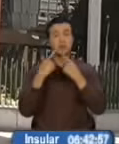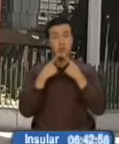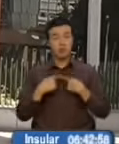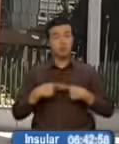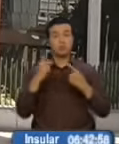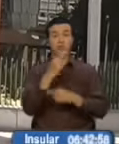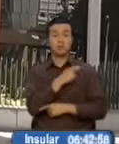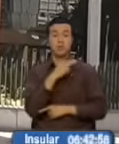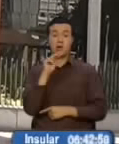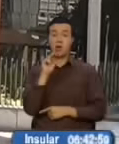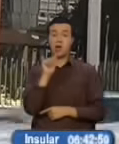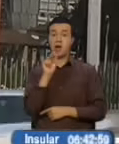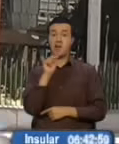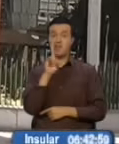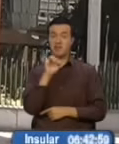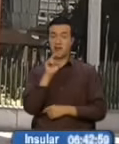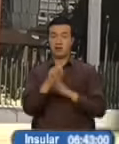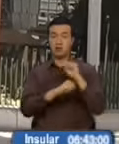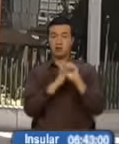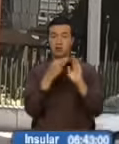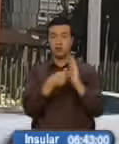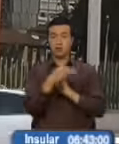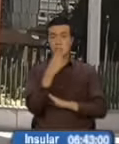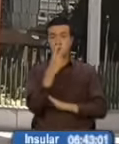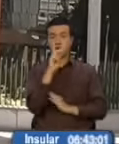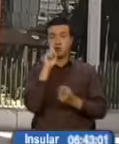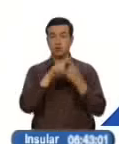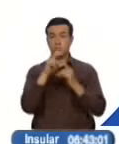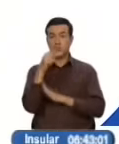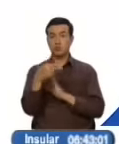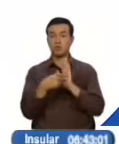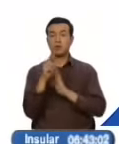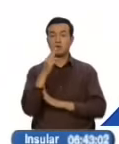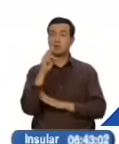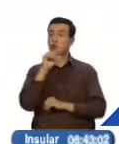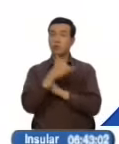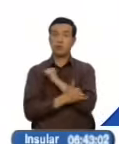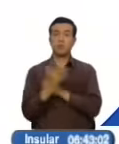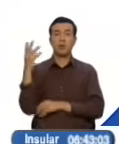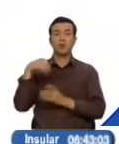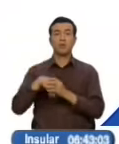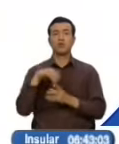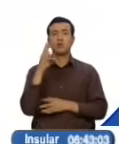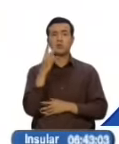que la Andina realizó entre el 2012 y 2016 depósitos en el exterior por